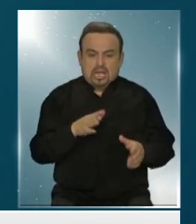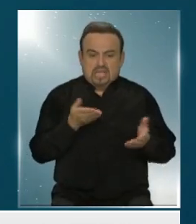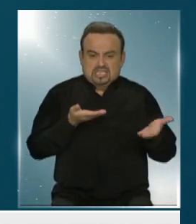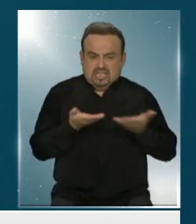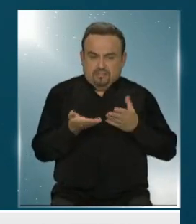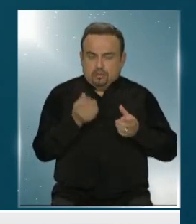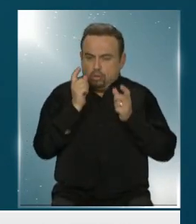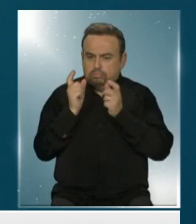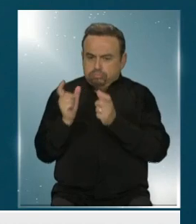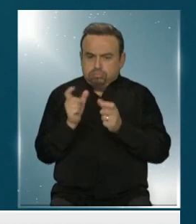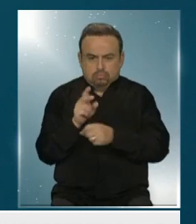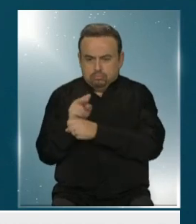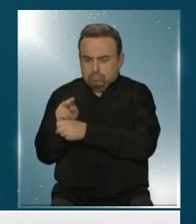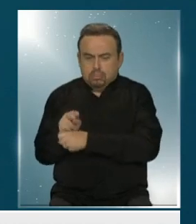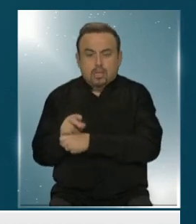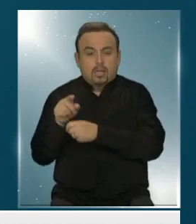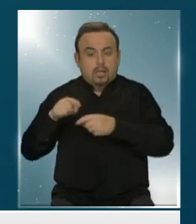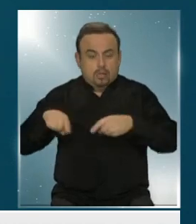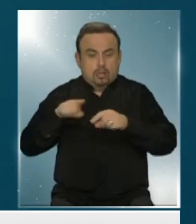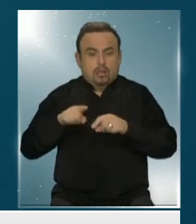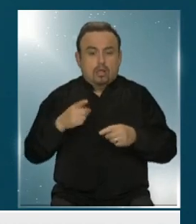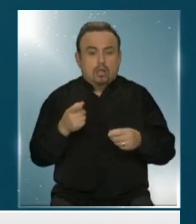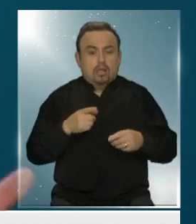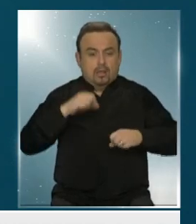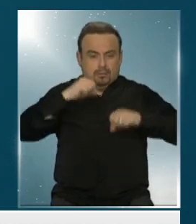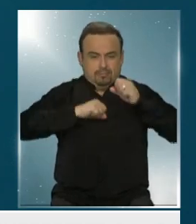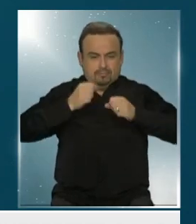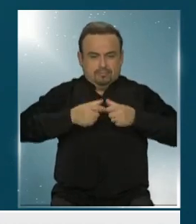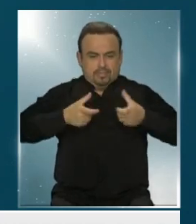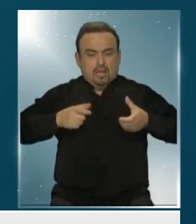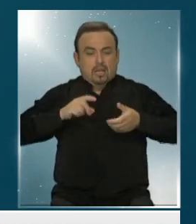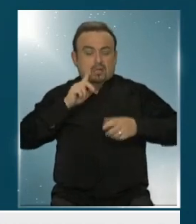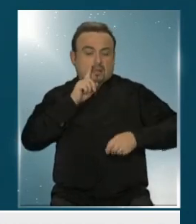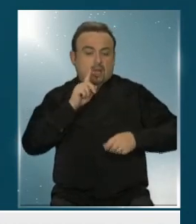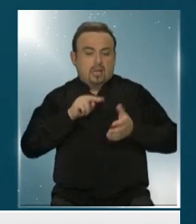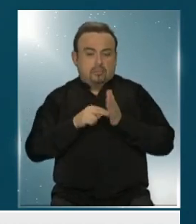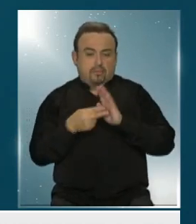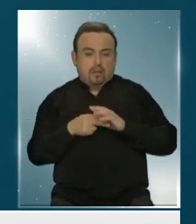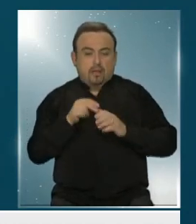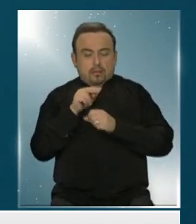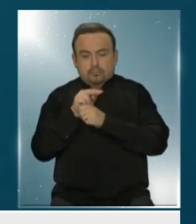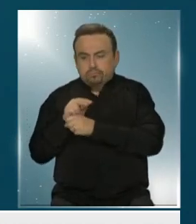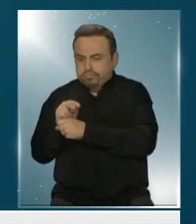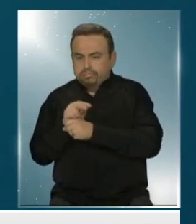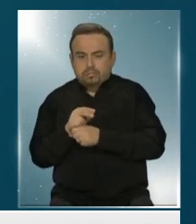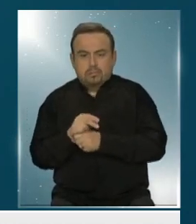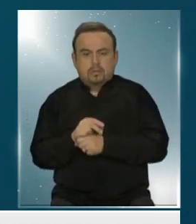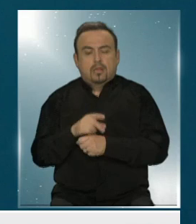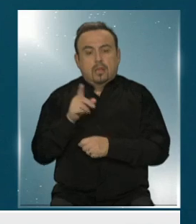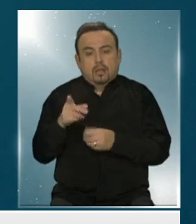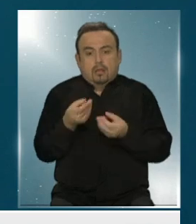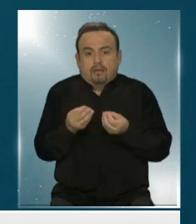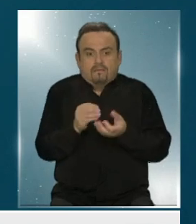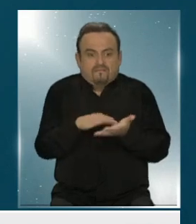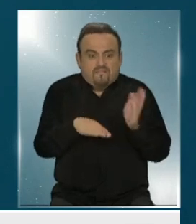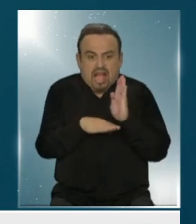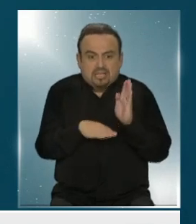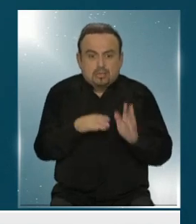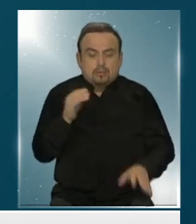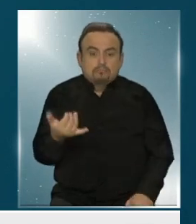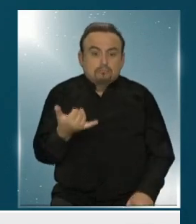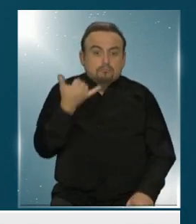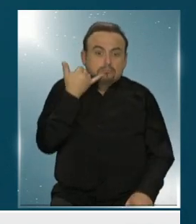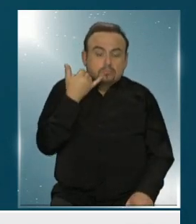fiscalizando a gran parte de los conscientes que tienen problemas porque decíamos los básicos que conteste el teléfono o manden un correo